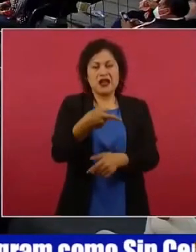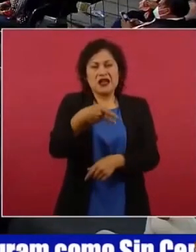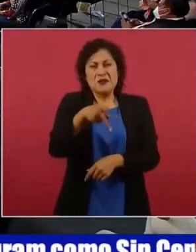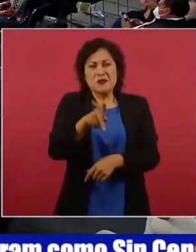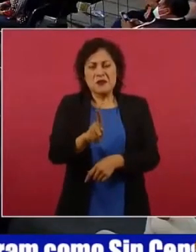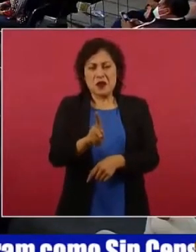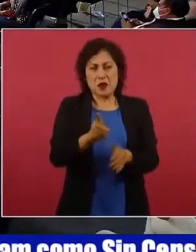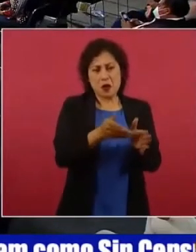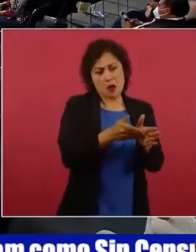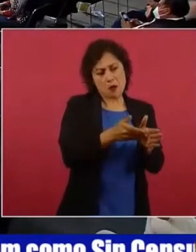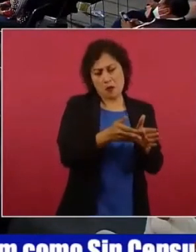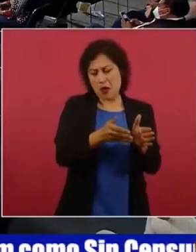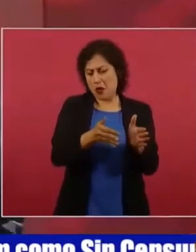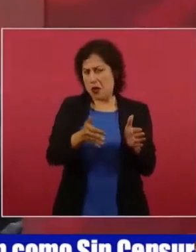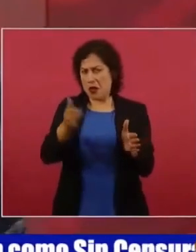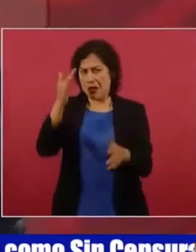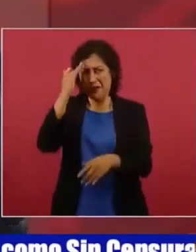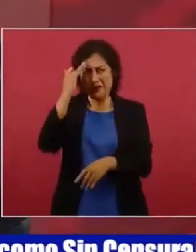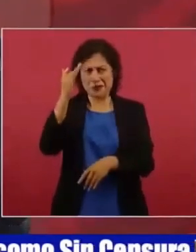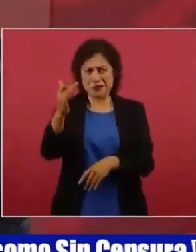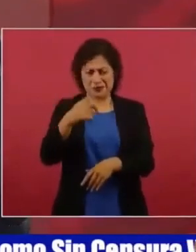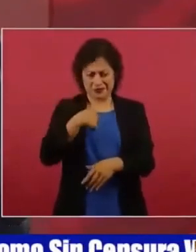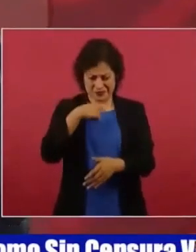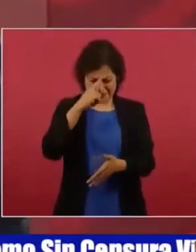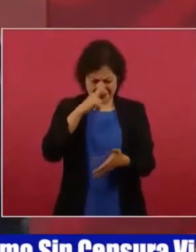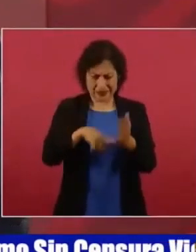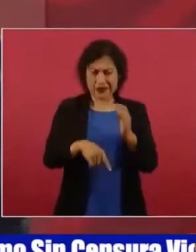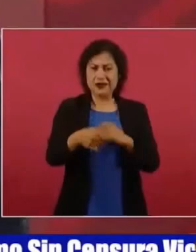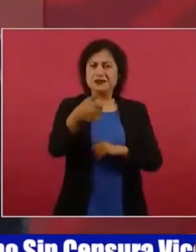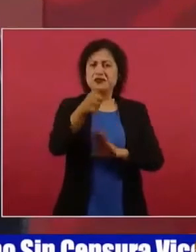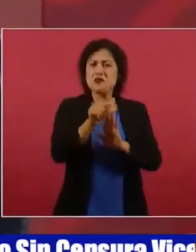creo que tardó 6 meses.